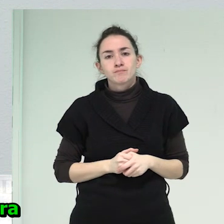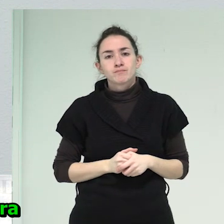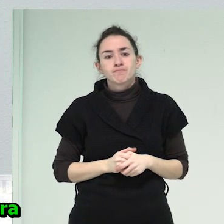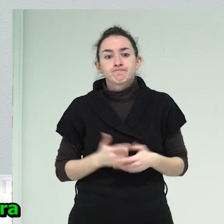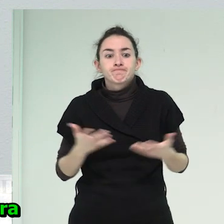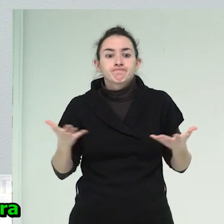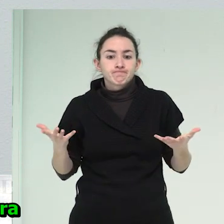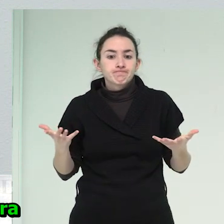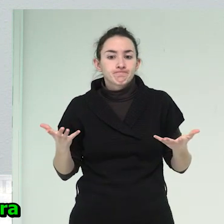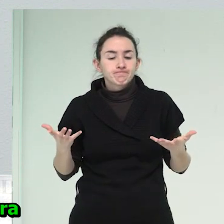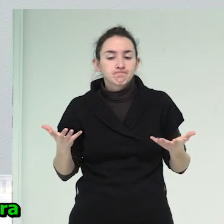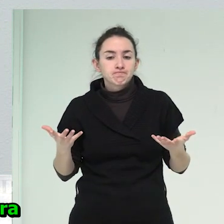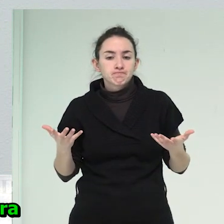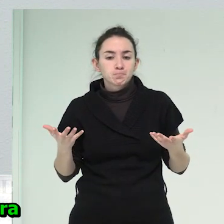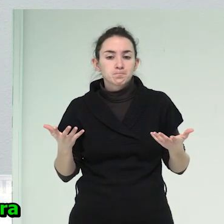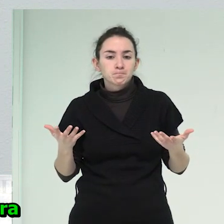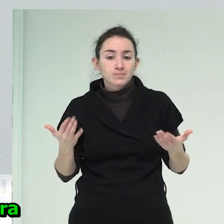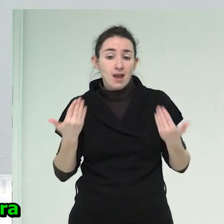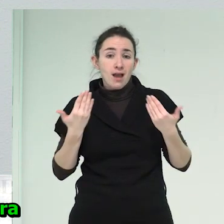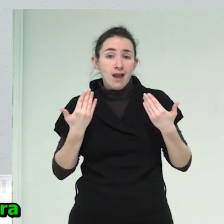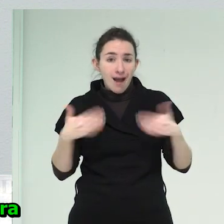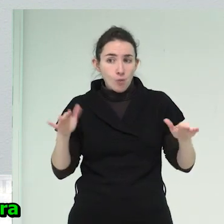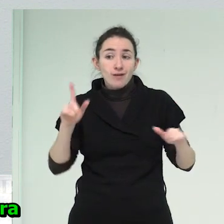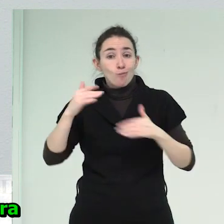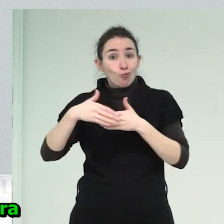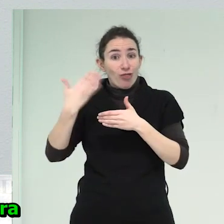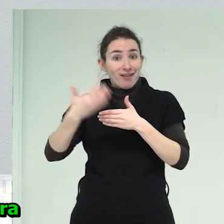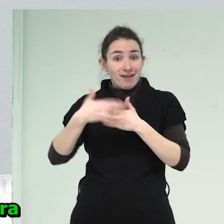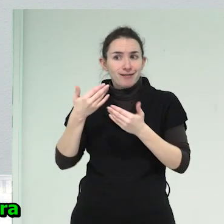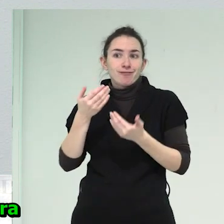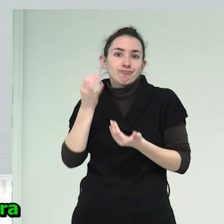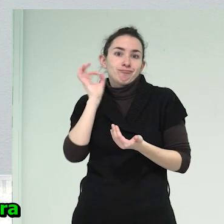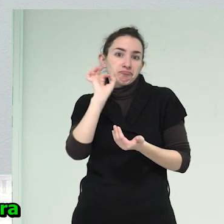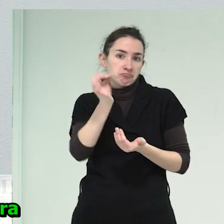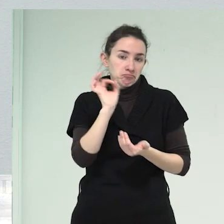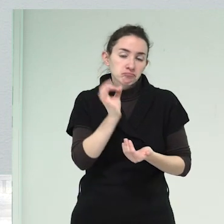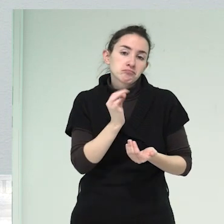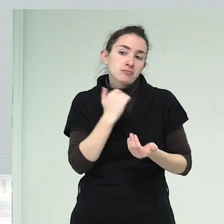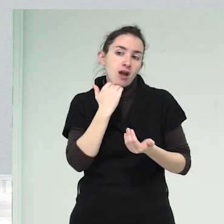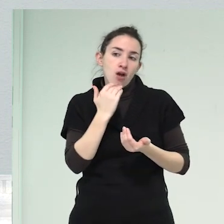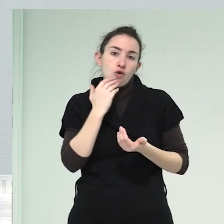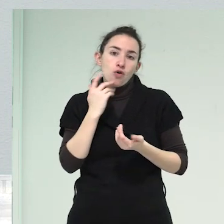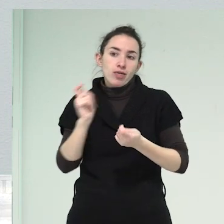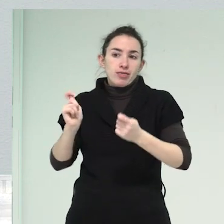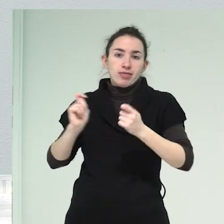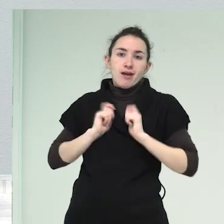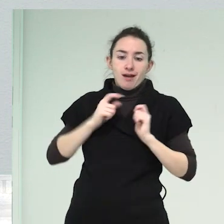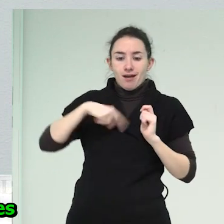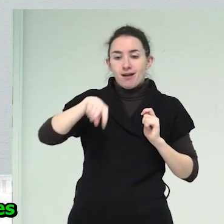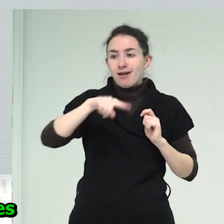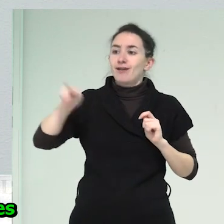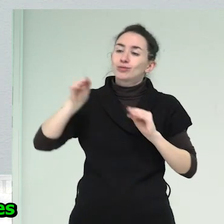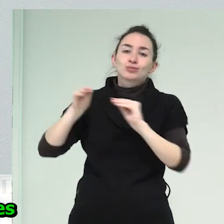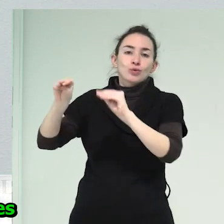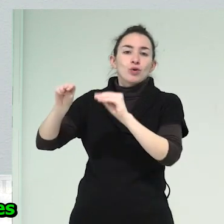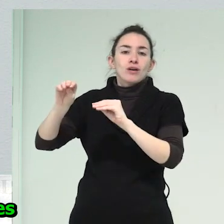Y bueno, aunque esa modernidad también hizo surgir de alguna manera el feminismo en Occidente,